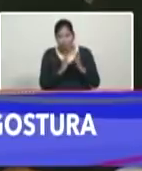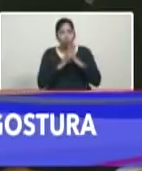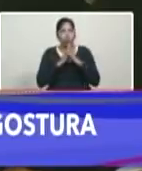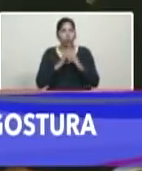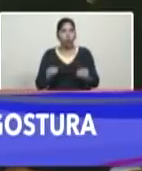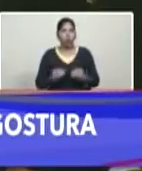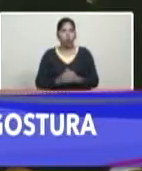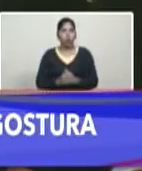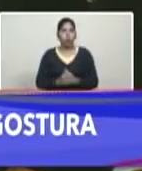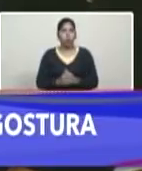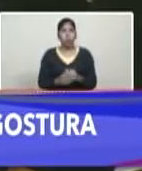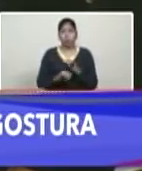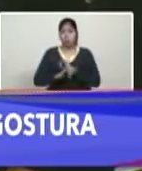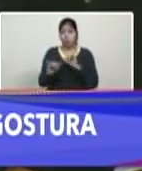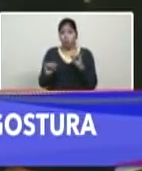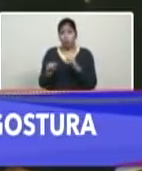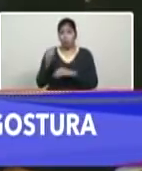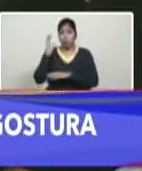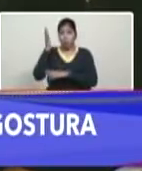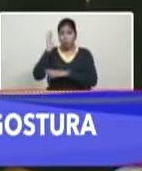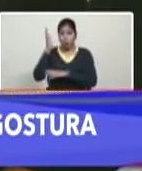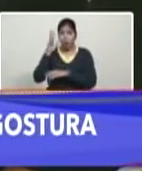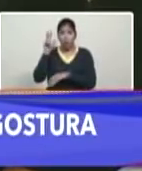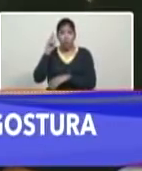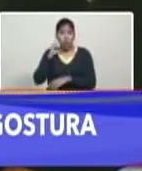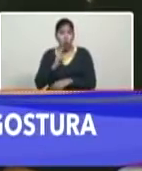Después de Angostura quedó trazado el plan.